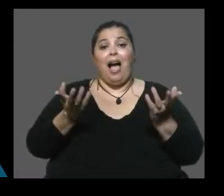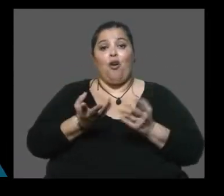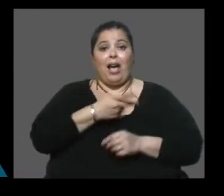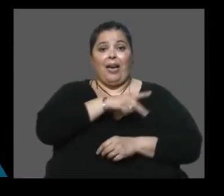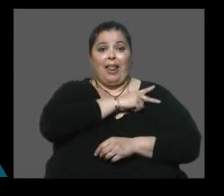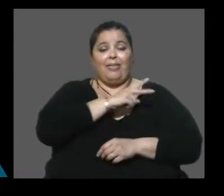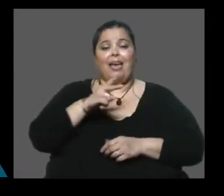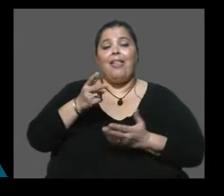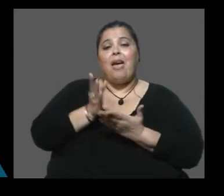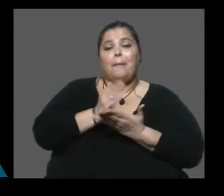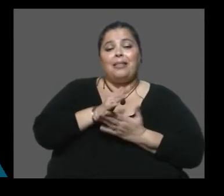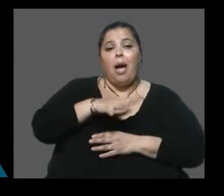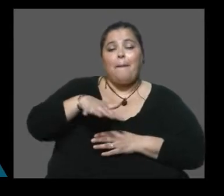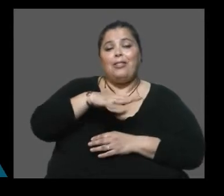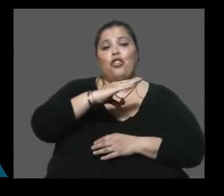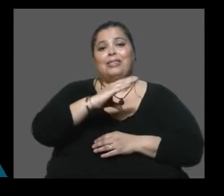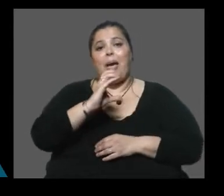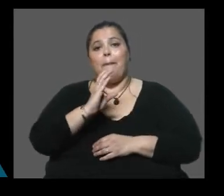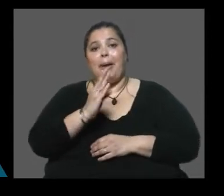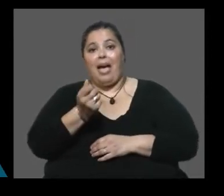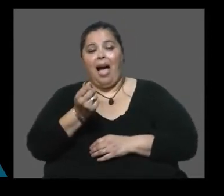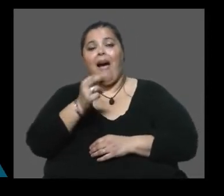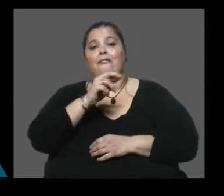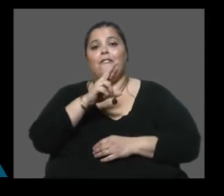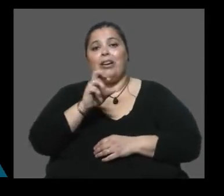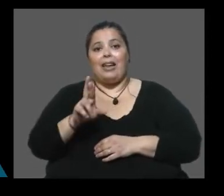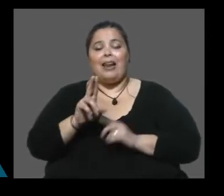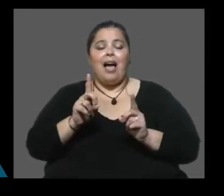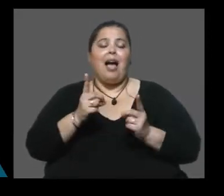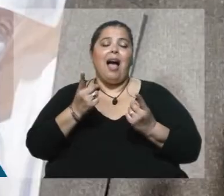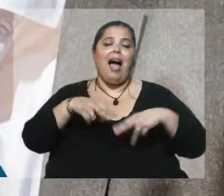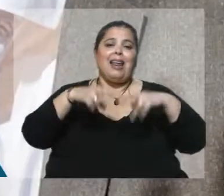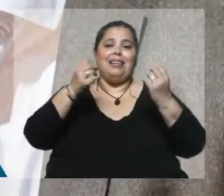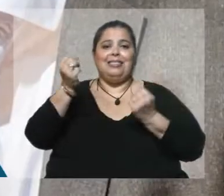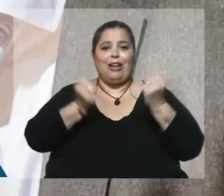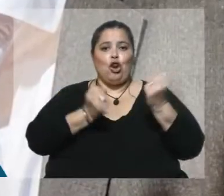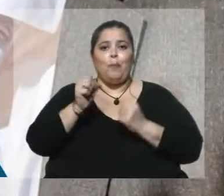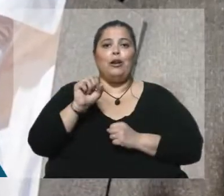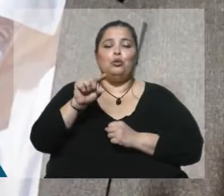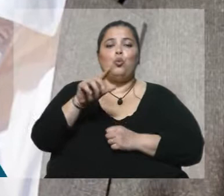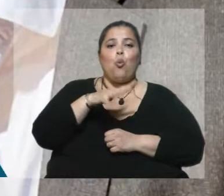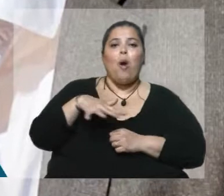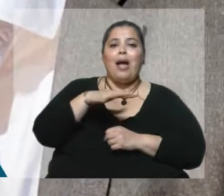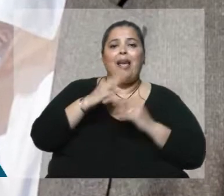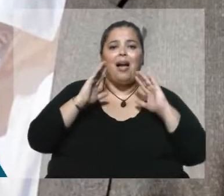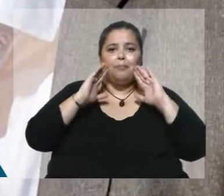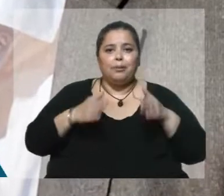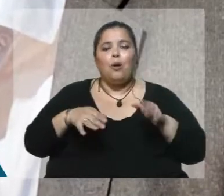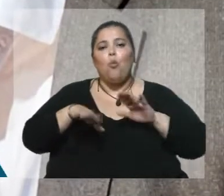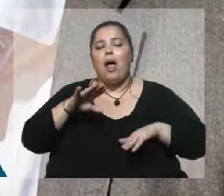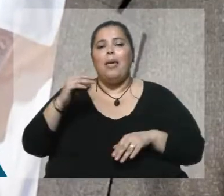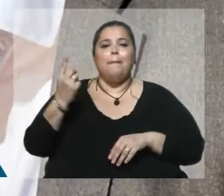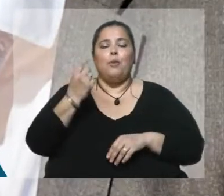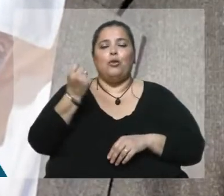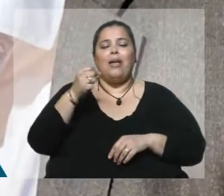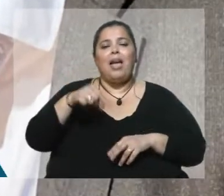departamento de consultoría de sepe a Ferrer dentro de la práctica de análisis económico su área de estudios se enfoca principalmente en las